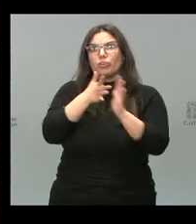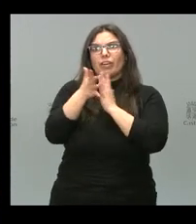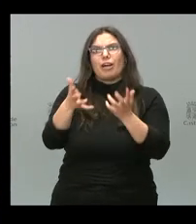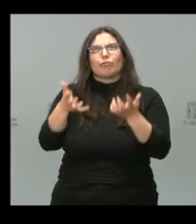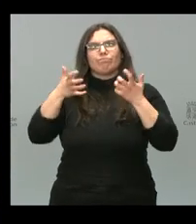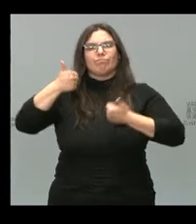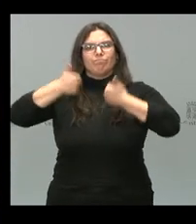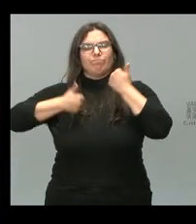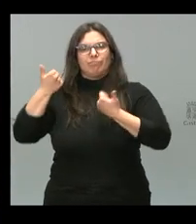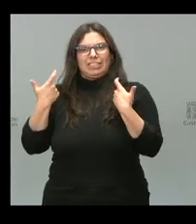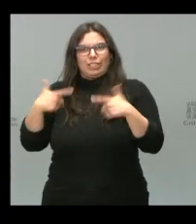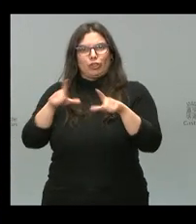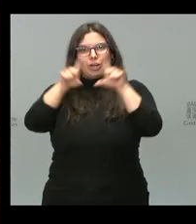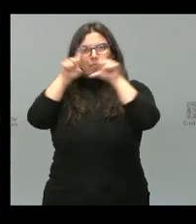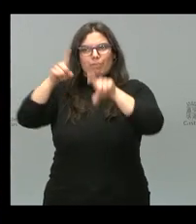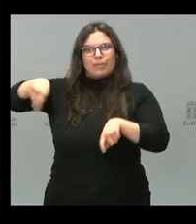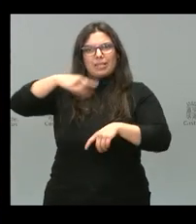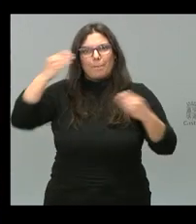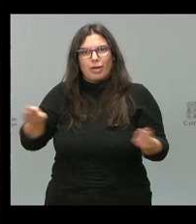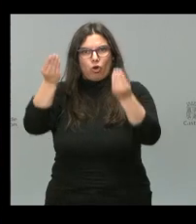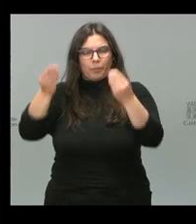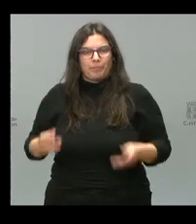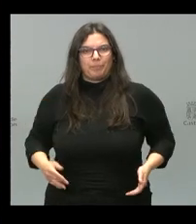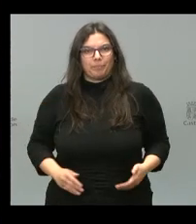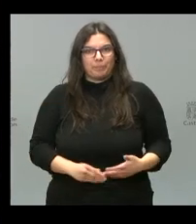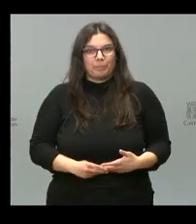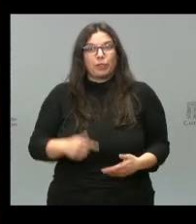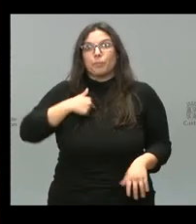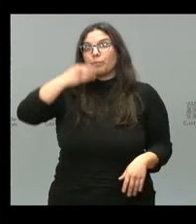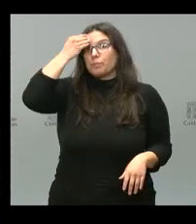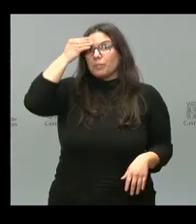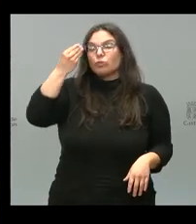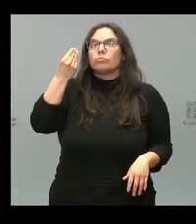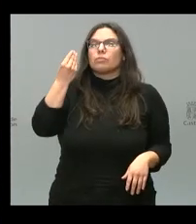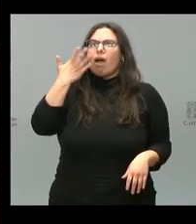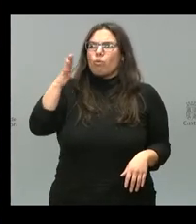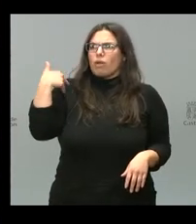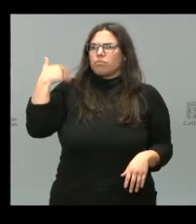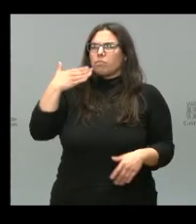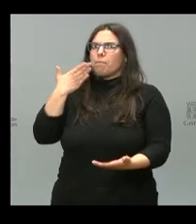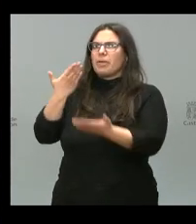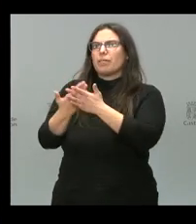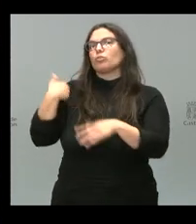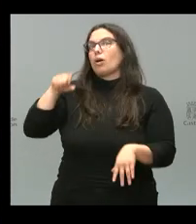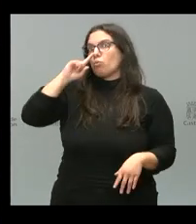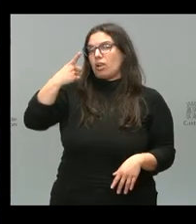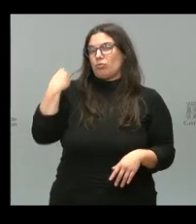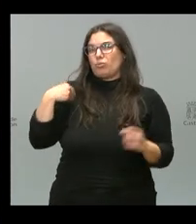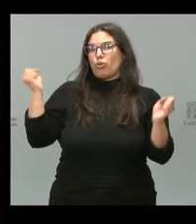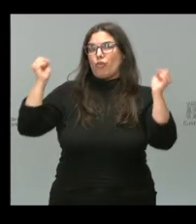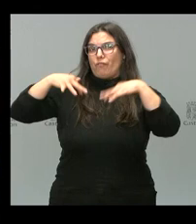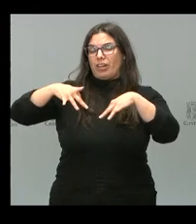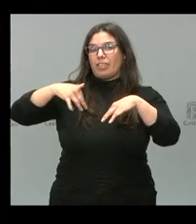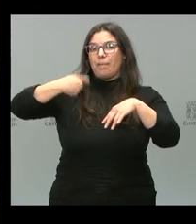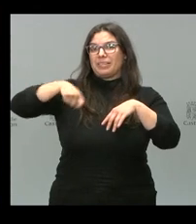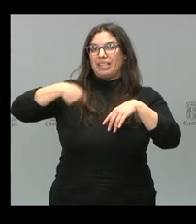el sector empresarial creo que aunque lo pedimos ya hace un año en la conferencia de